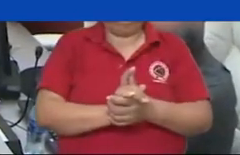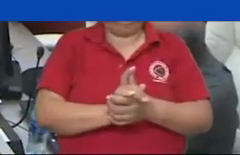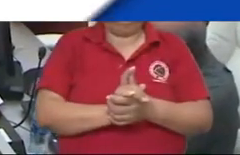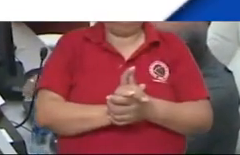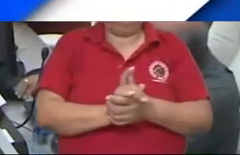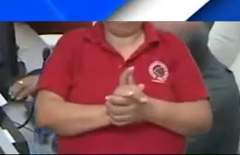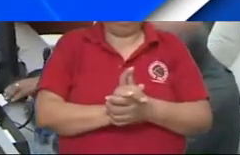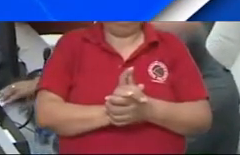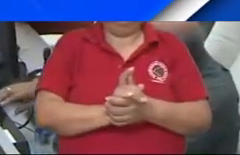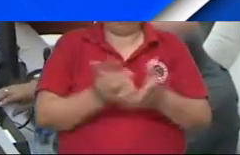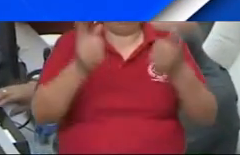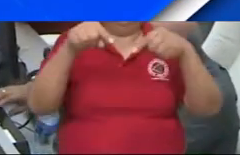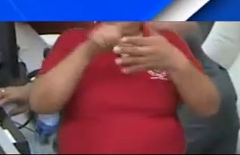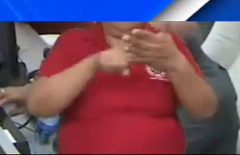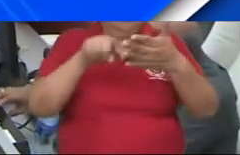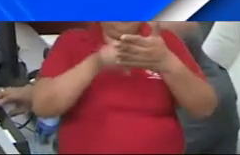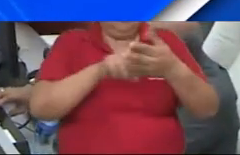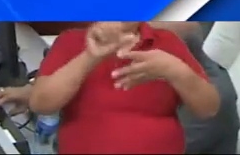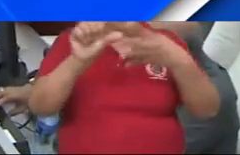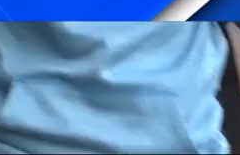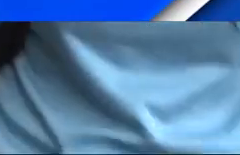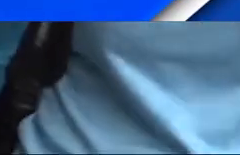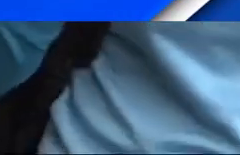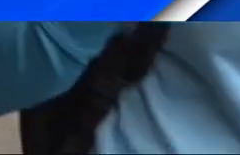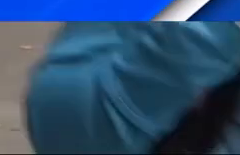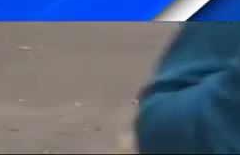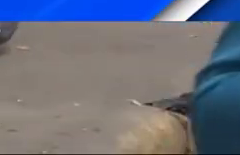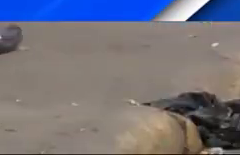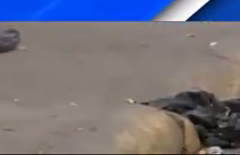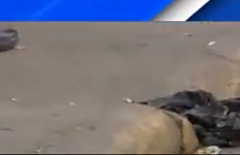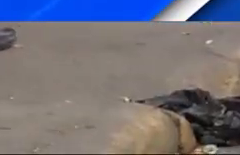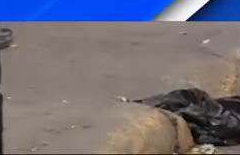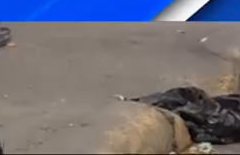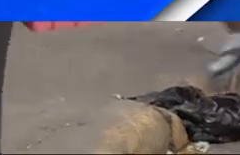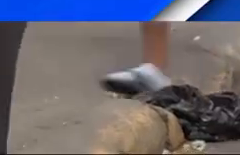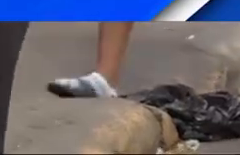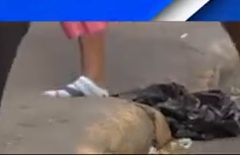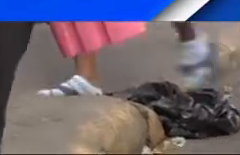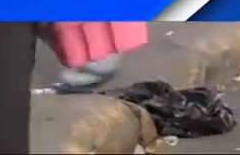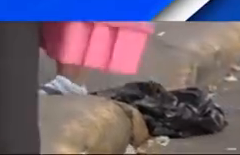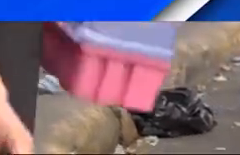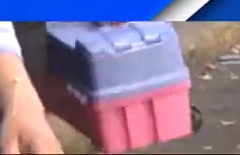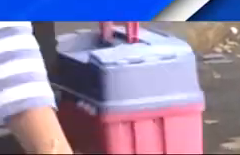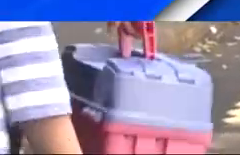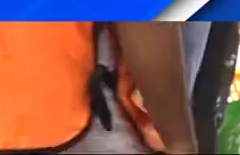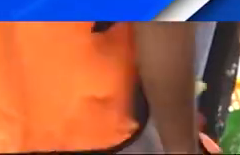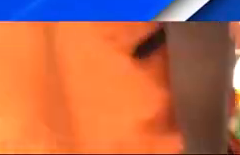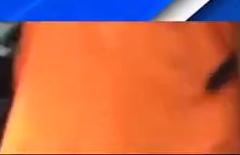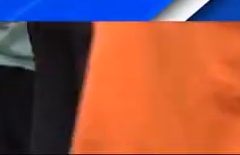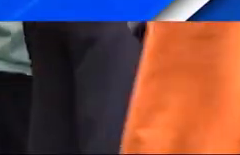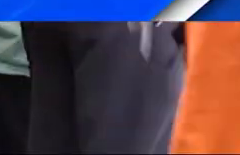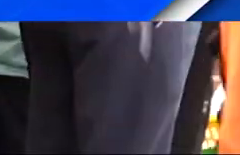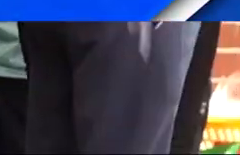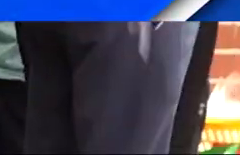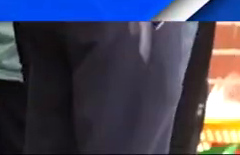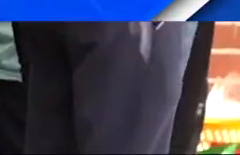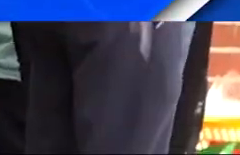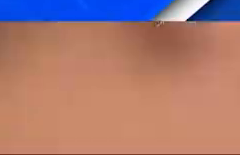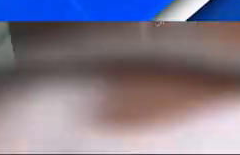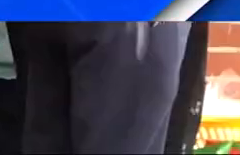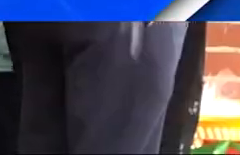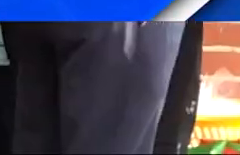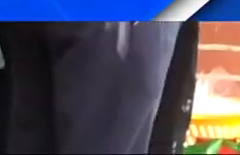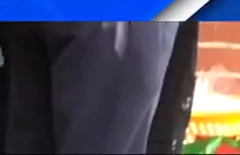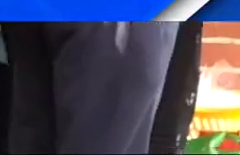En el marco de celebrarse la Semana de la Familia que va del 9 al 15 de mayo, se llevó a cabo una mención especial